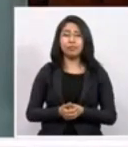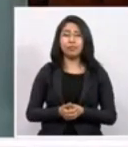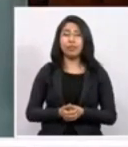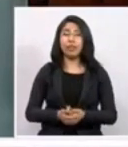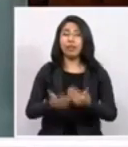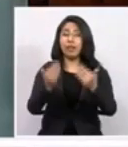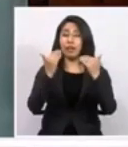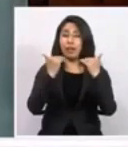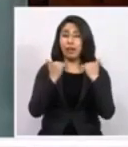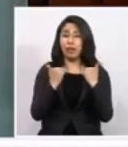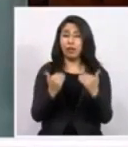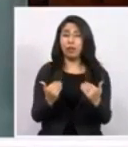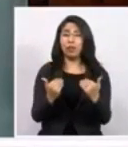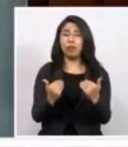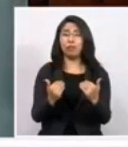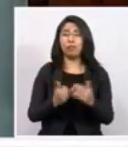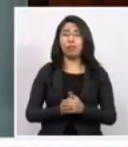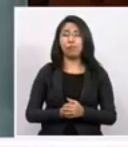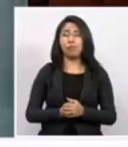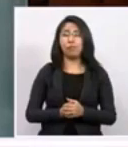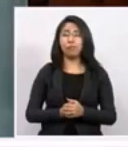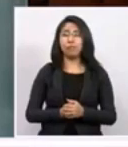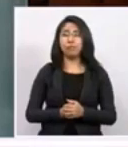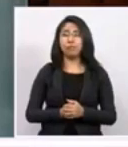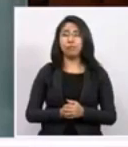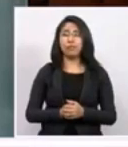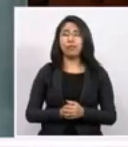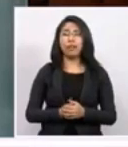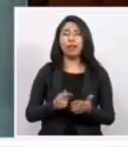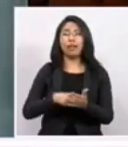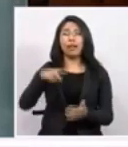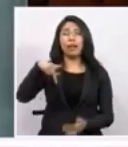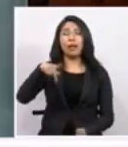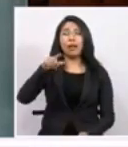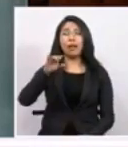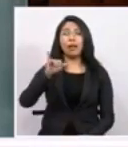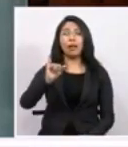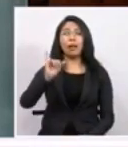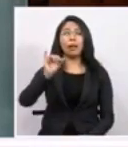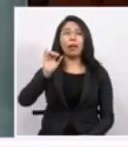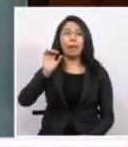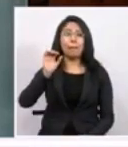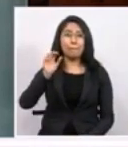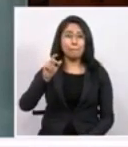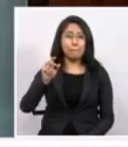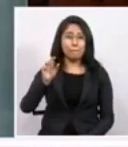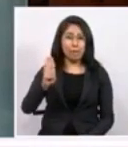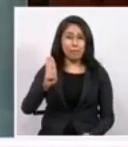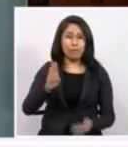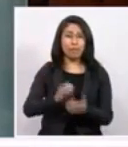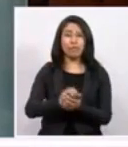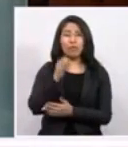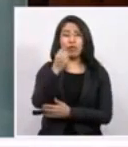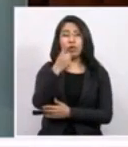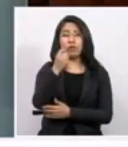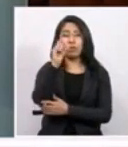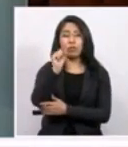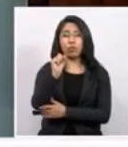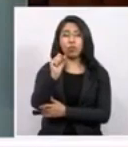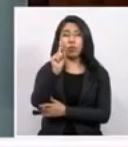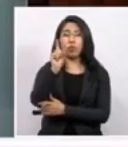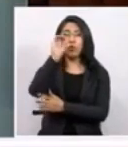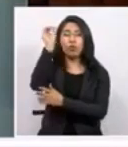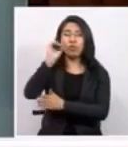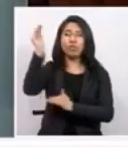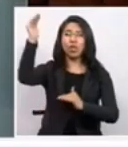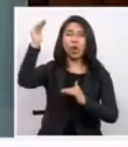En la actualidad se tiene caída del Producto Interno Bruto del 11,1%, según